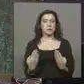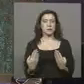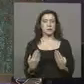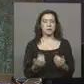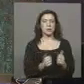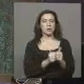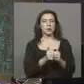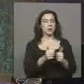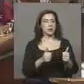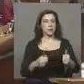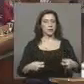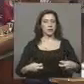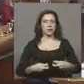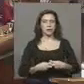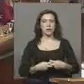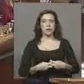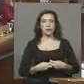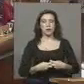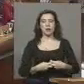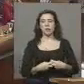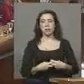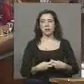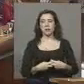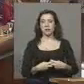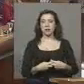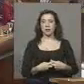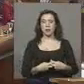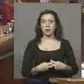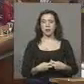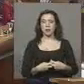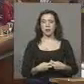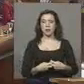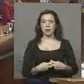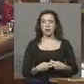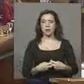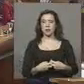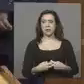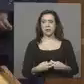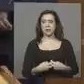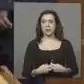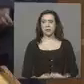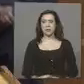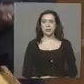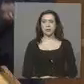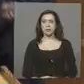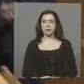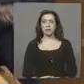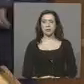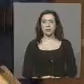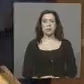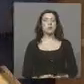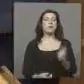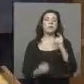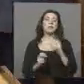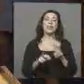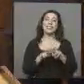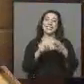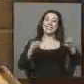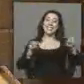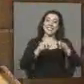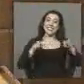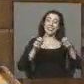dirigentes sindicales, si me permite la diputada, a los dirigentes sindicales que nos acompañan